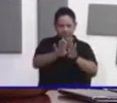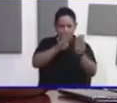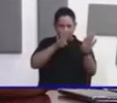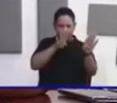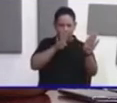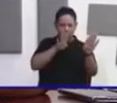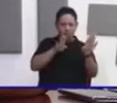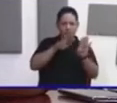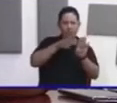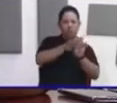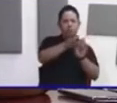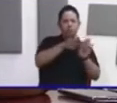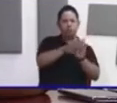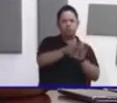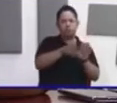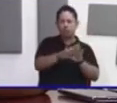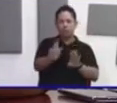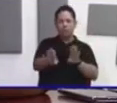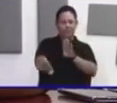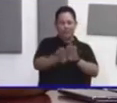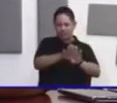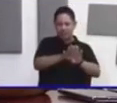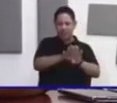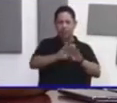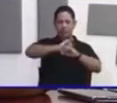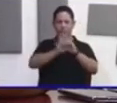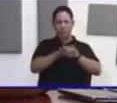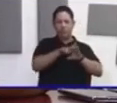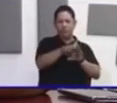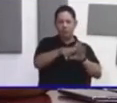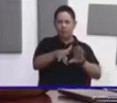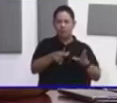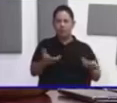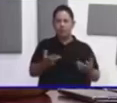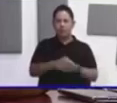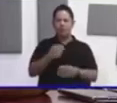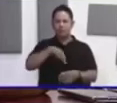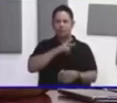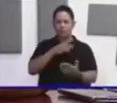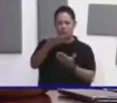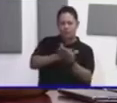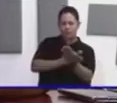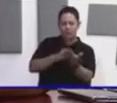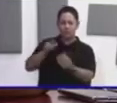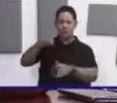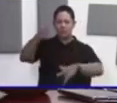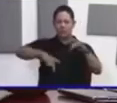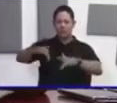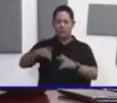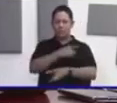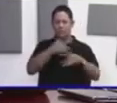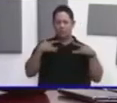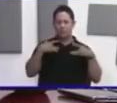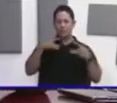1600 del 4 de junio de 2020 que envió la Secretaría de Salud y la Secretaría de Infraestructura, preocupadas por